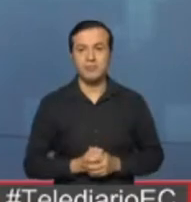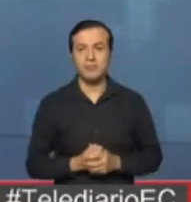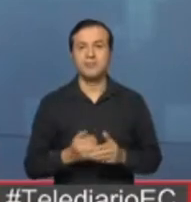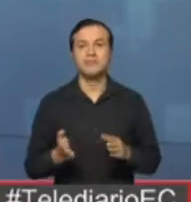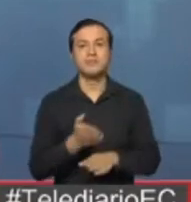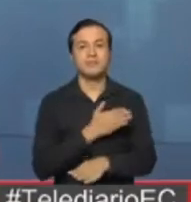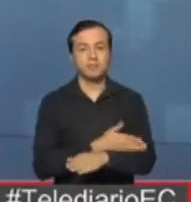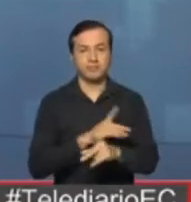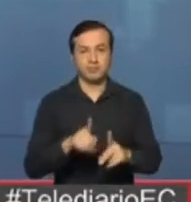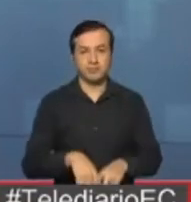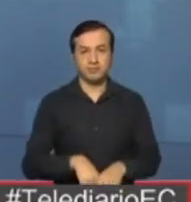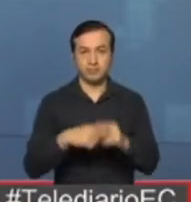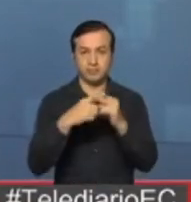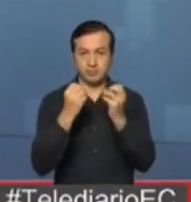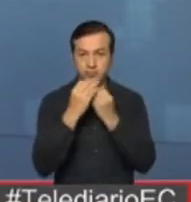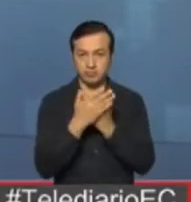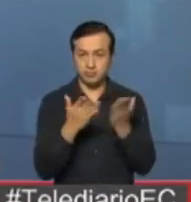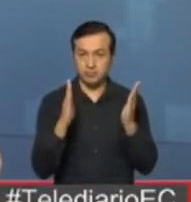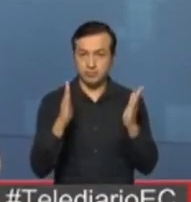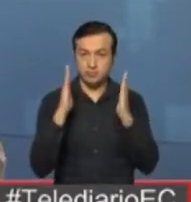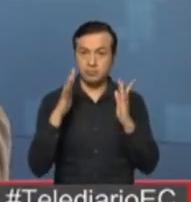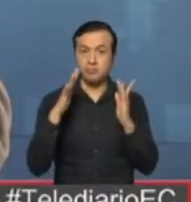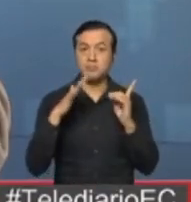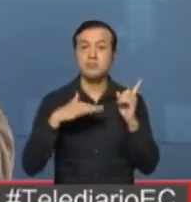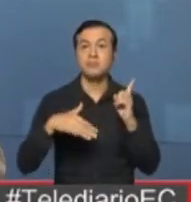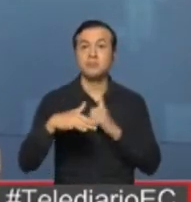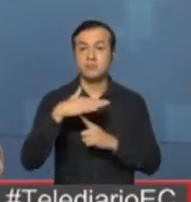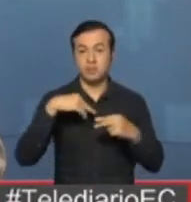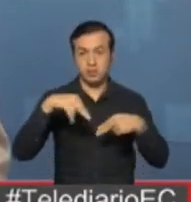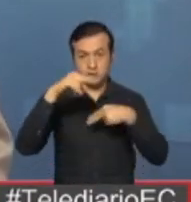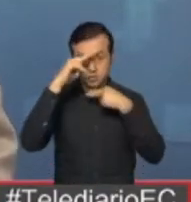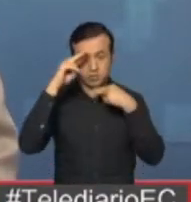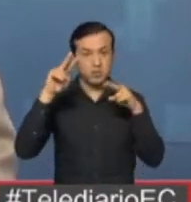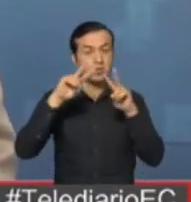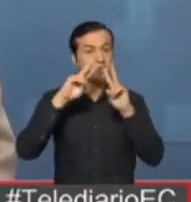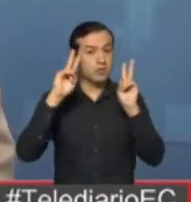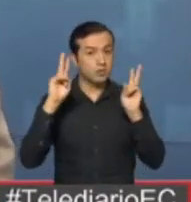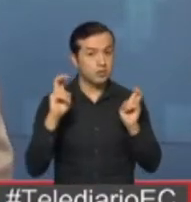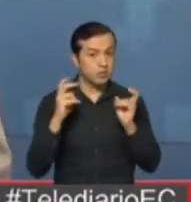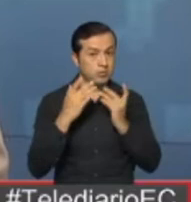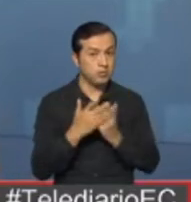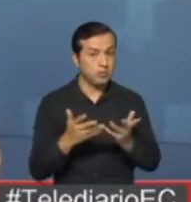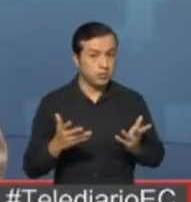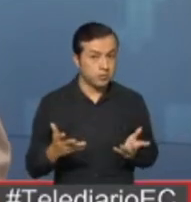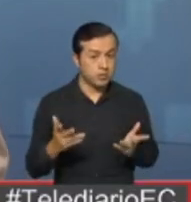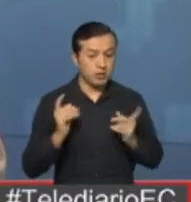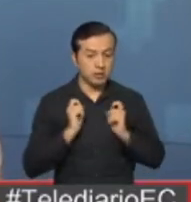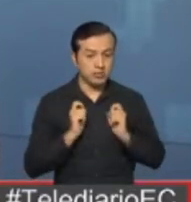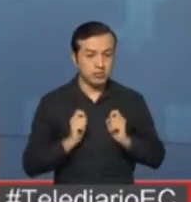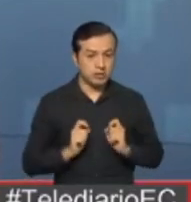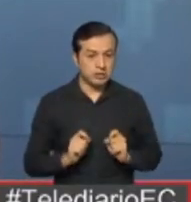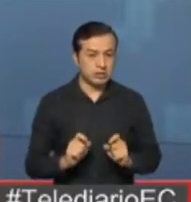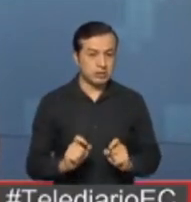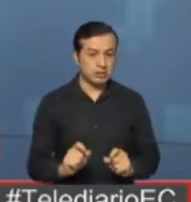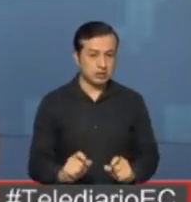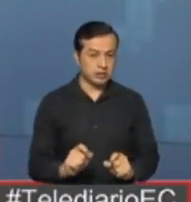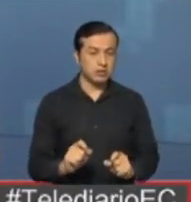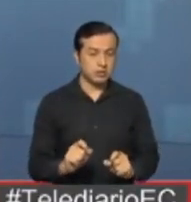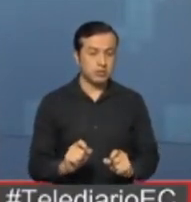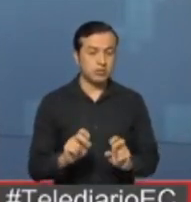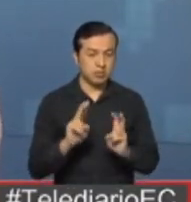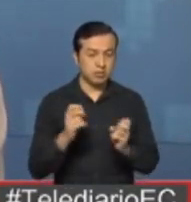en materia queremos poner en contexto una nota que hace referencia justamente al cáncer que es el tema que nos